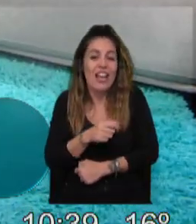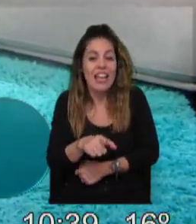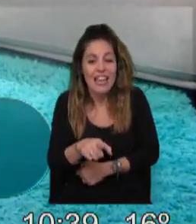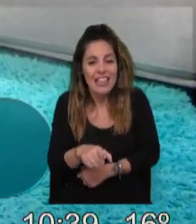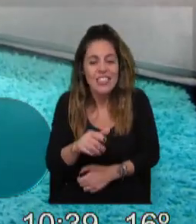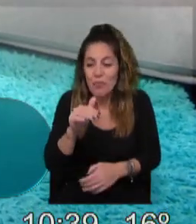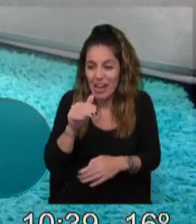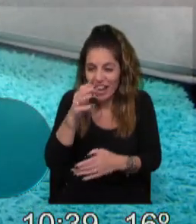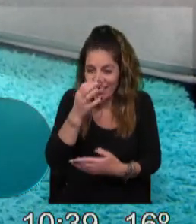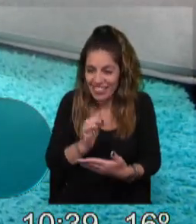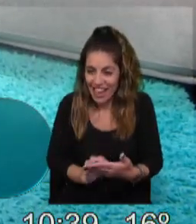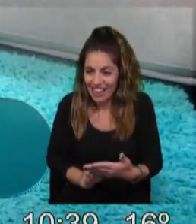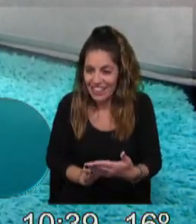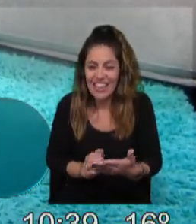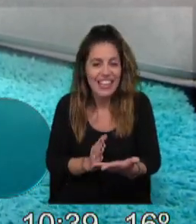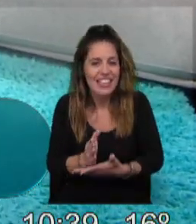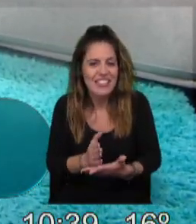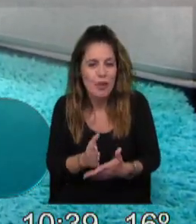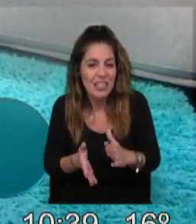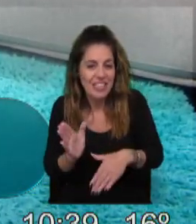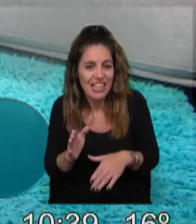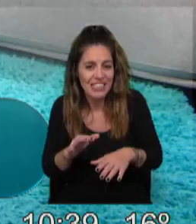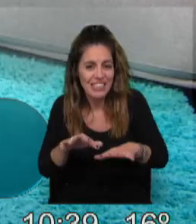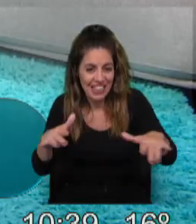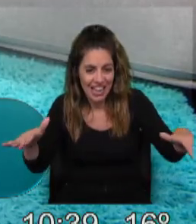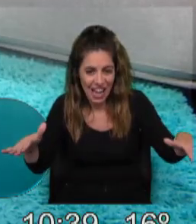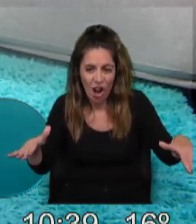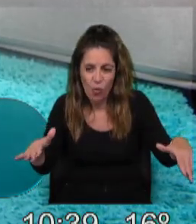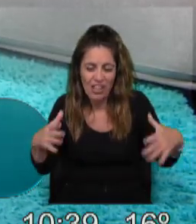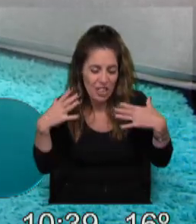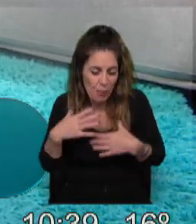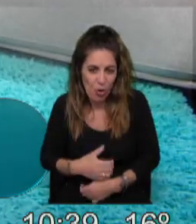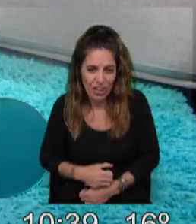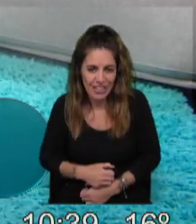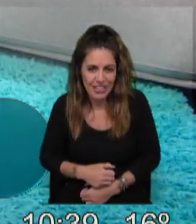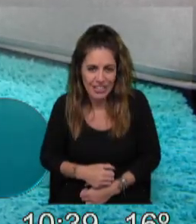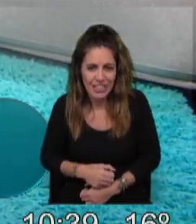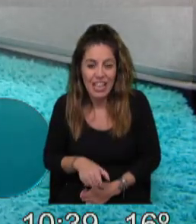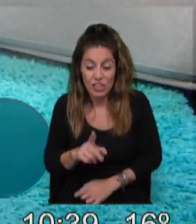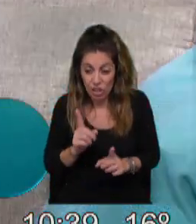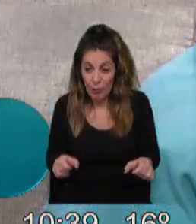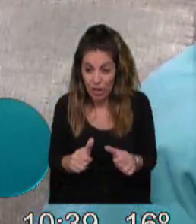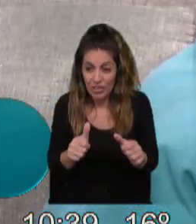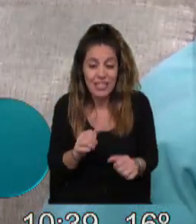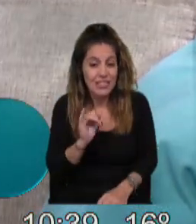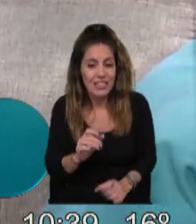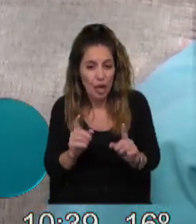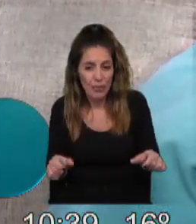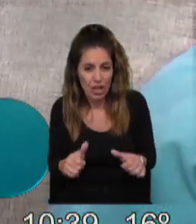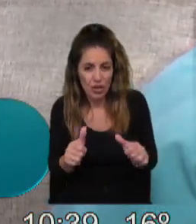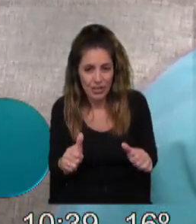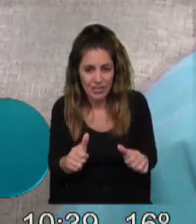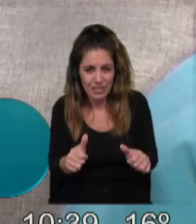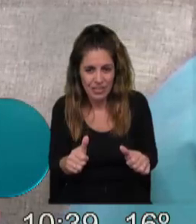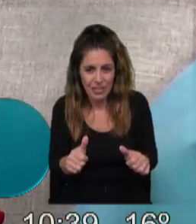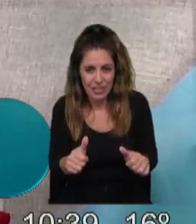el atardecer que siempre. Qué divino. ¿Sabes? Salís del agua porque... y te lo pones y te quedas. ¿Y tu ahí. Vestido también lo hiciste tú? También, todo esto es de la gata, que hacemos una, como